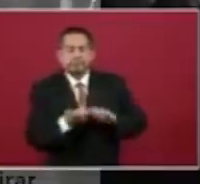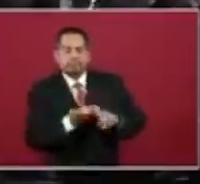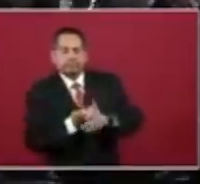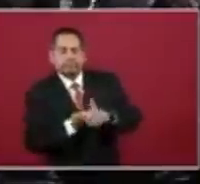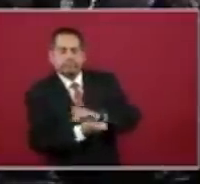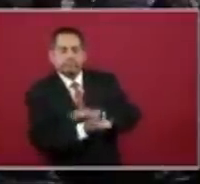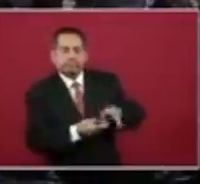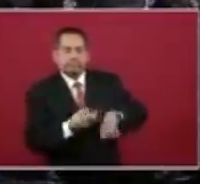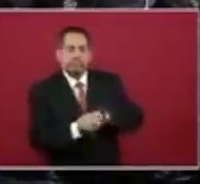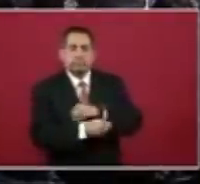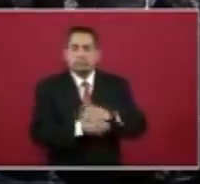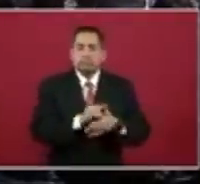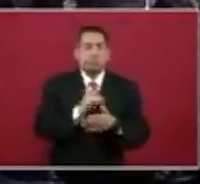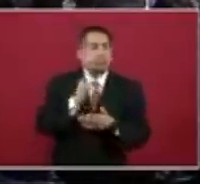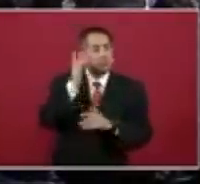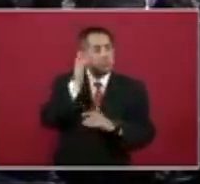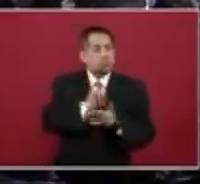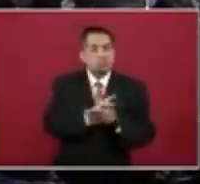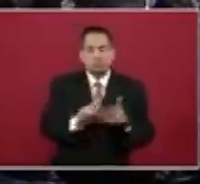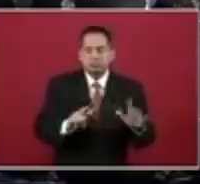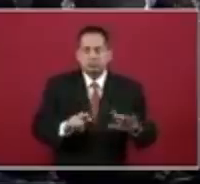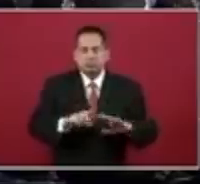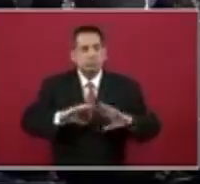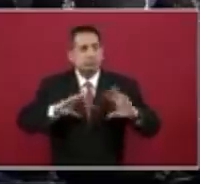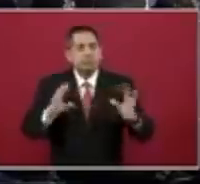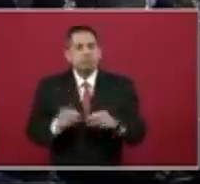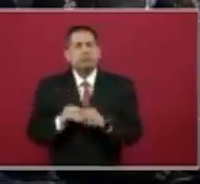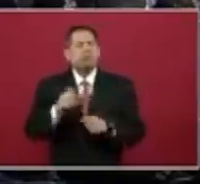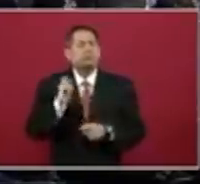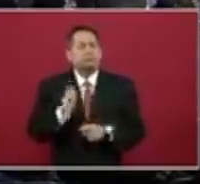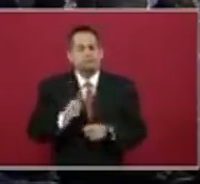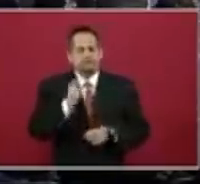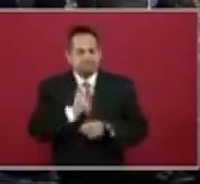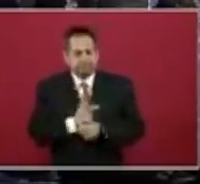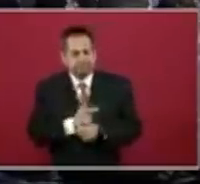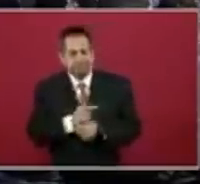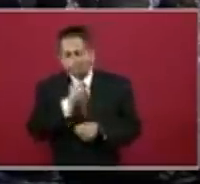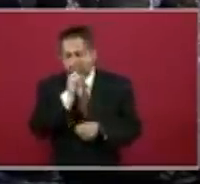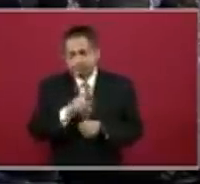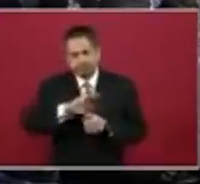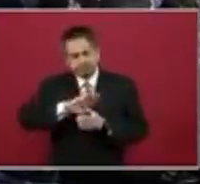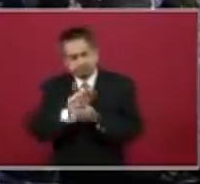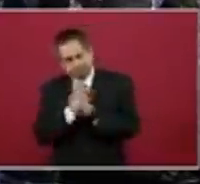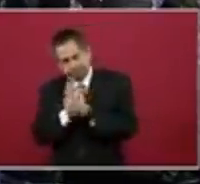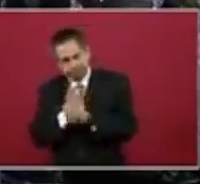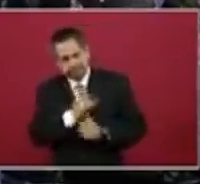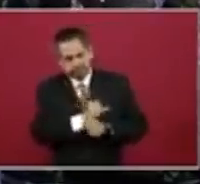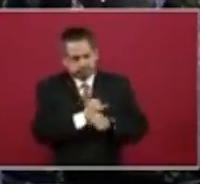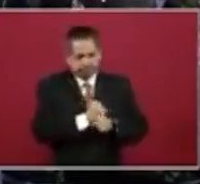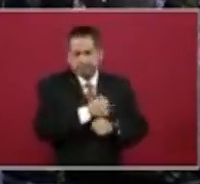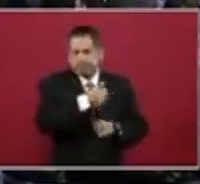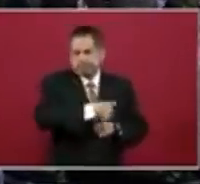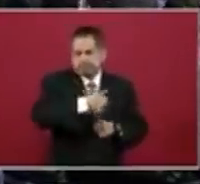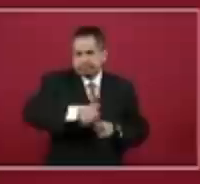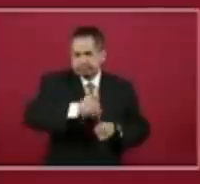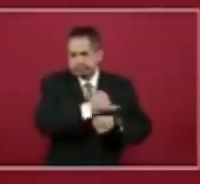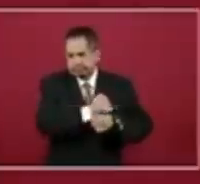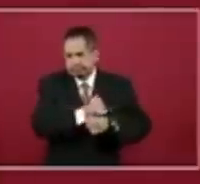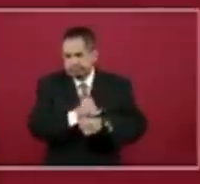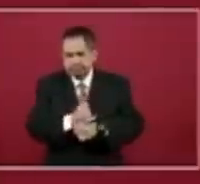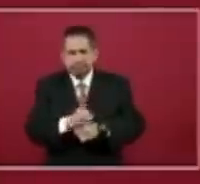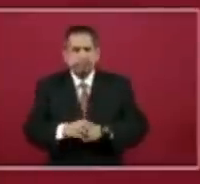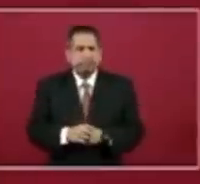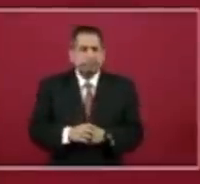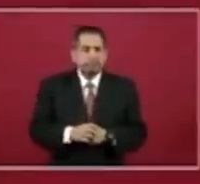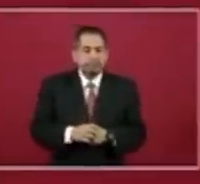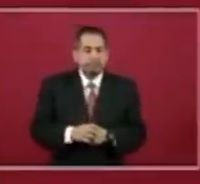de hidrocarburos, que han dado pie a igual número de carpetas de investigación. Respecto a los